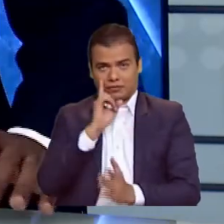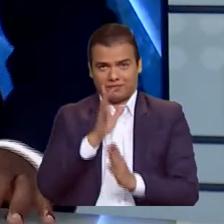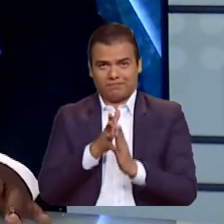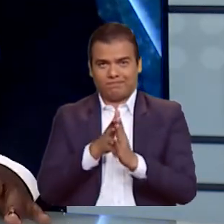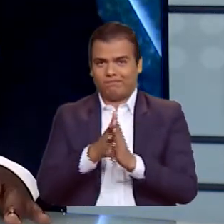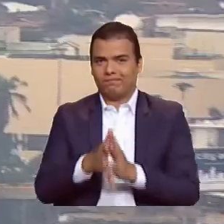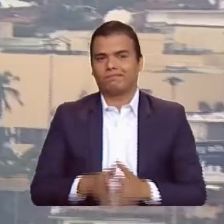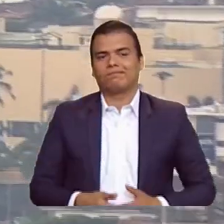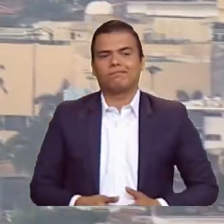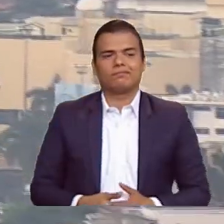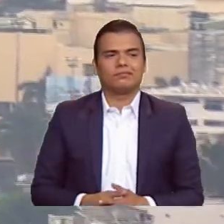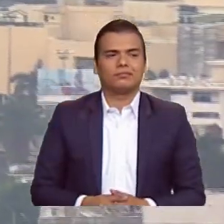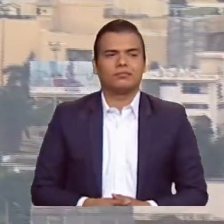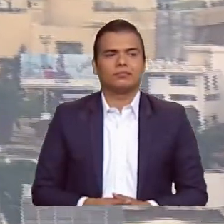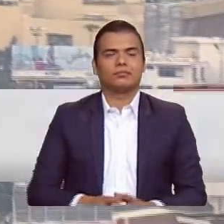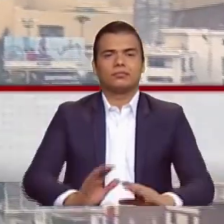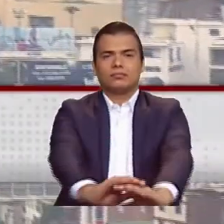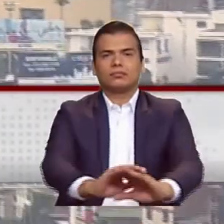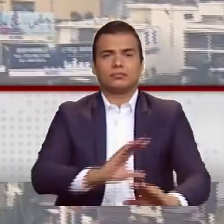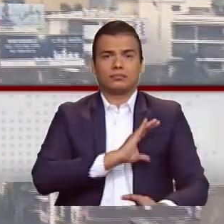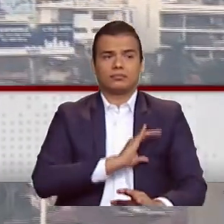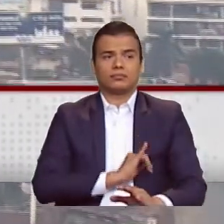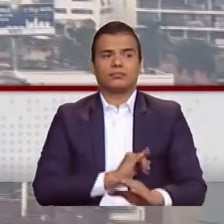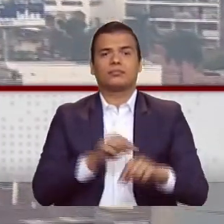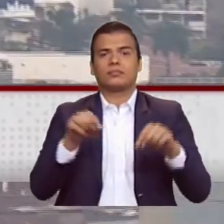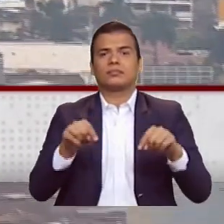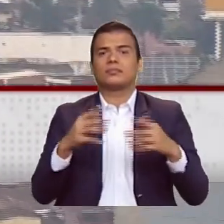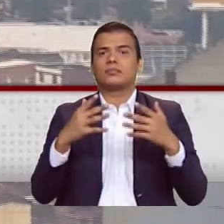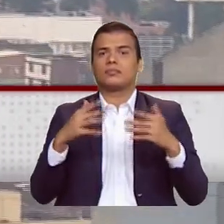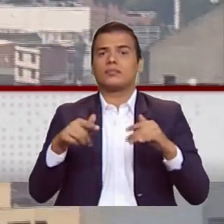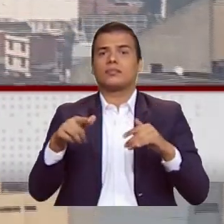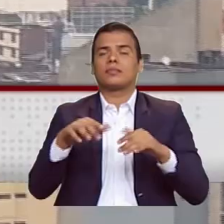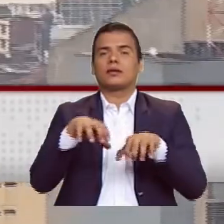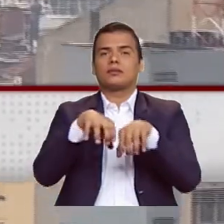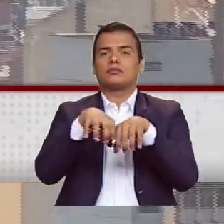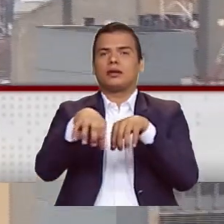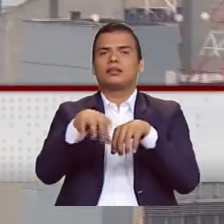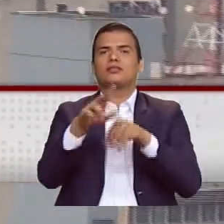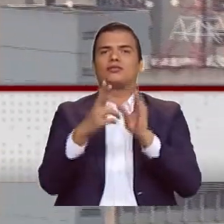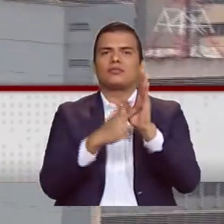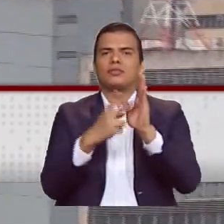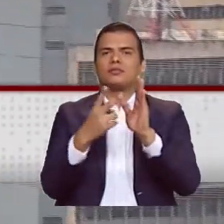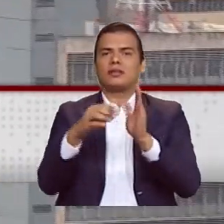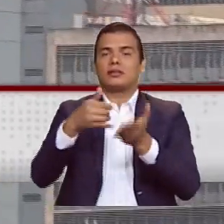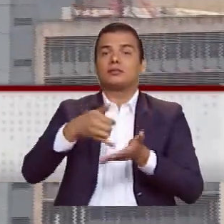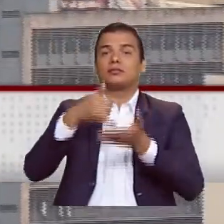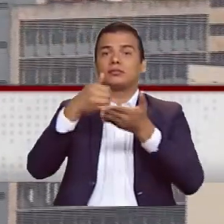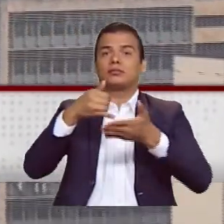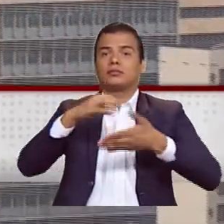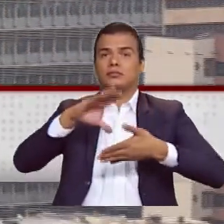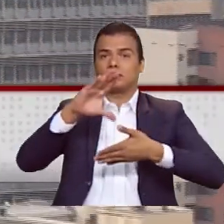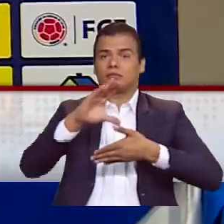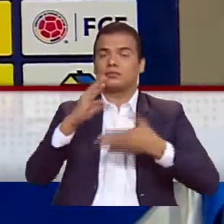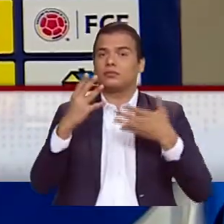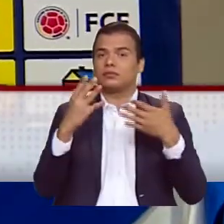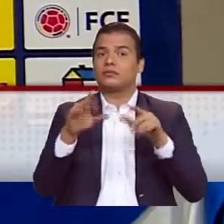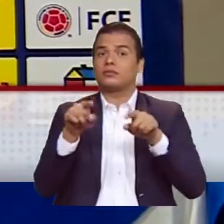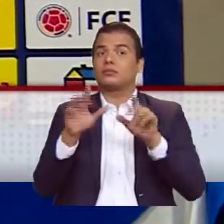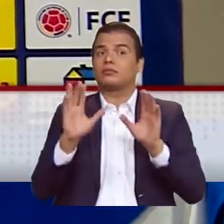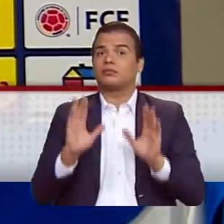nota. Santiago de Cali será una de las sedes de la edición 2020 de la Copa América